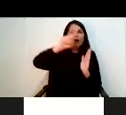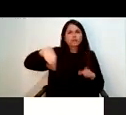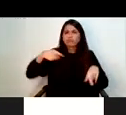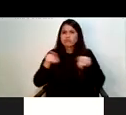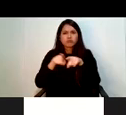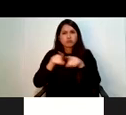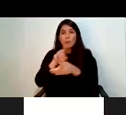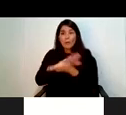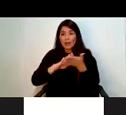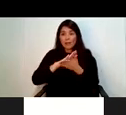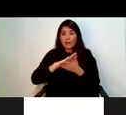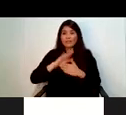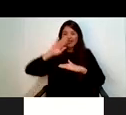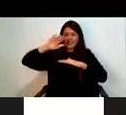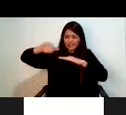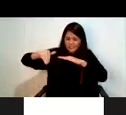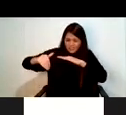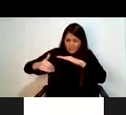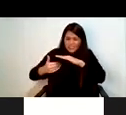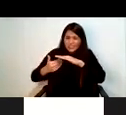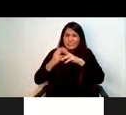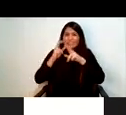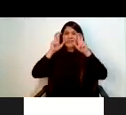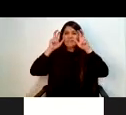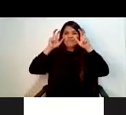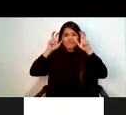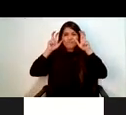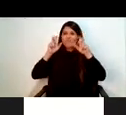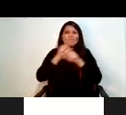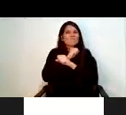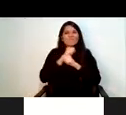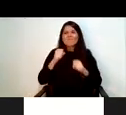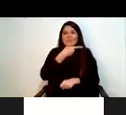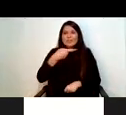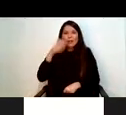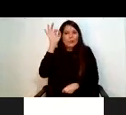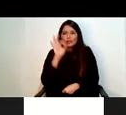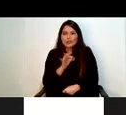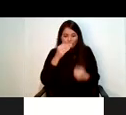anterior, lo más probable es que no estaremos al 100%, ¿ya?